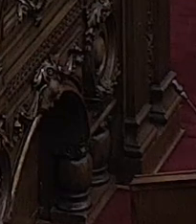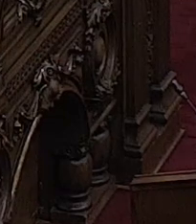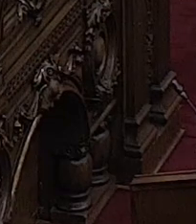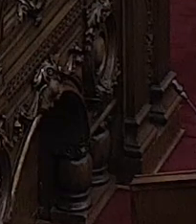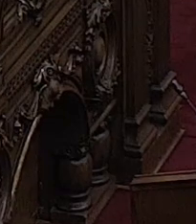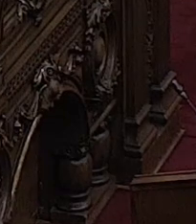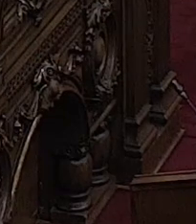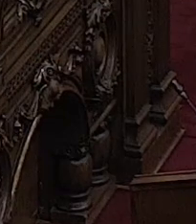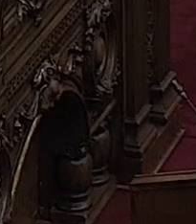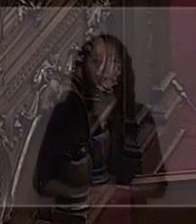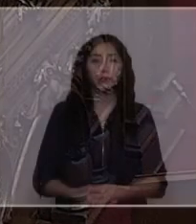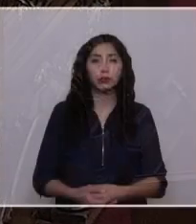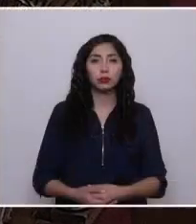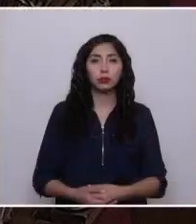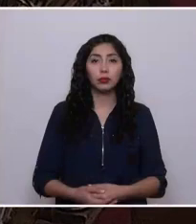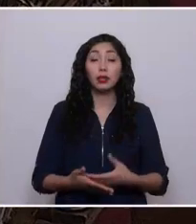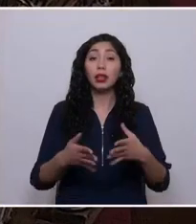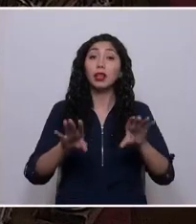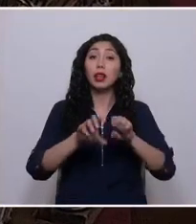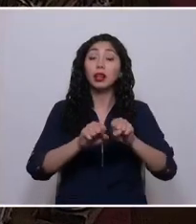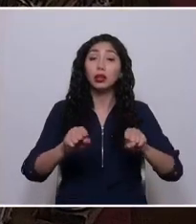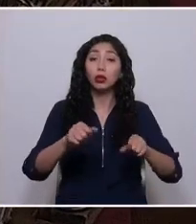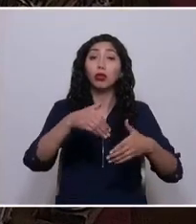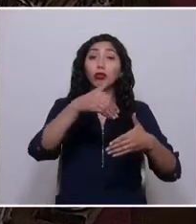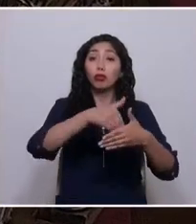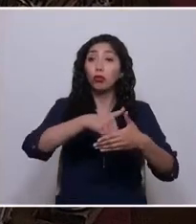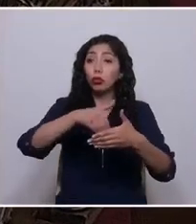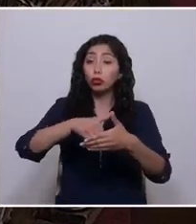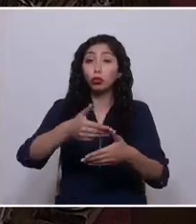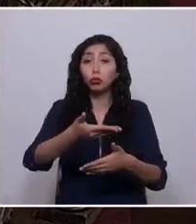¿Han emitido su voto, señoras y señores convencionales?